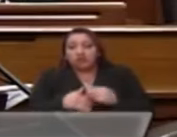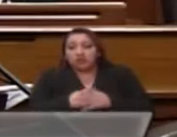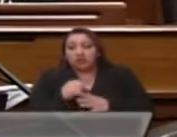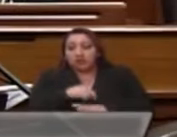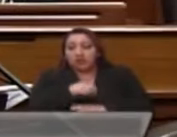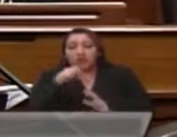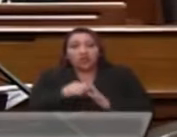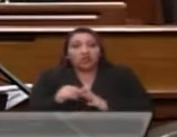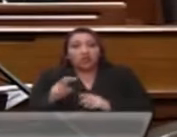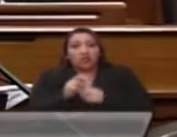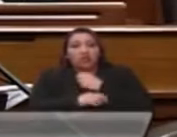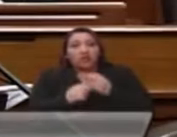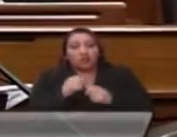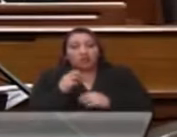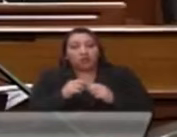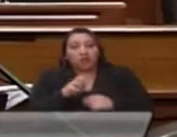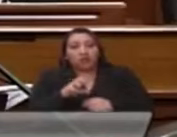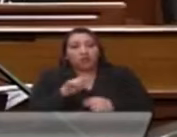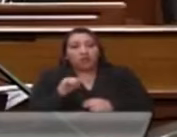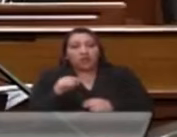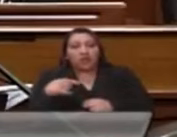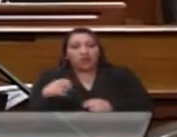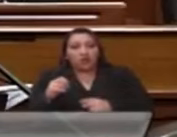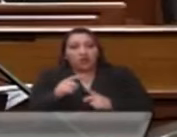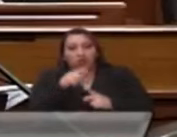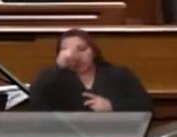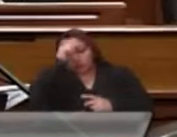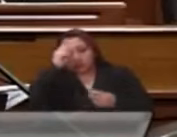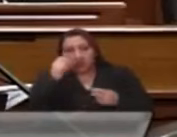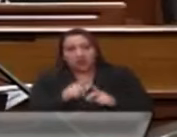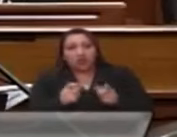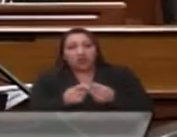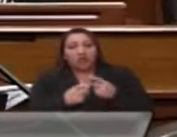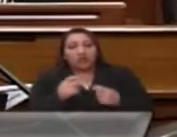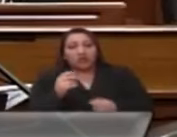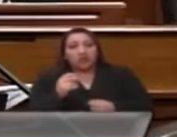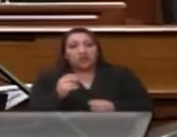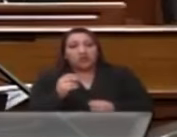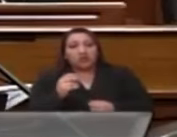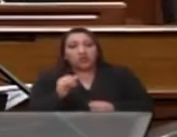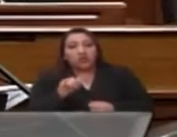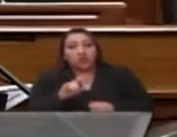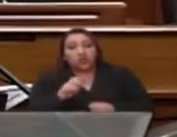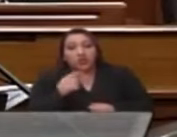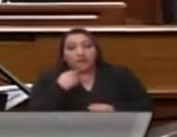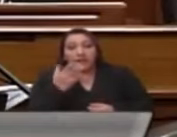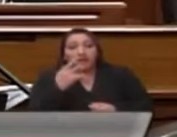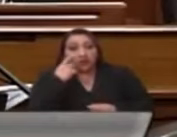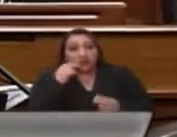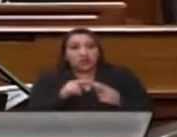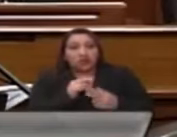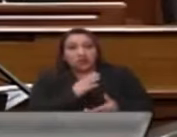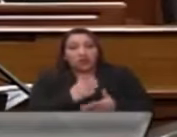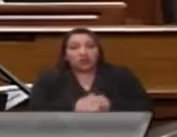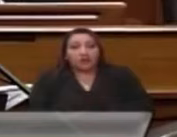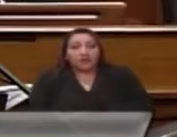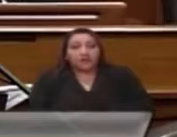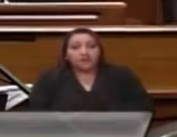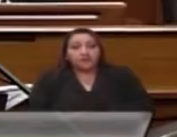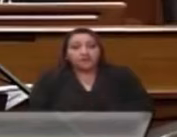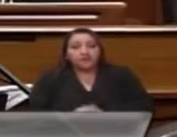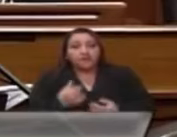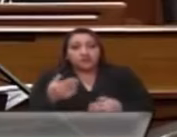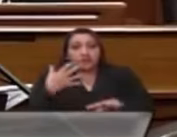a los proyectos binacionales como el proyecto Puyango-Tumbes. Asimismo, el congresista Juan Carlos Yuyes pidió conocer si la problemática del río Tumbes